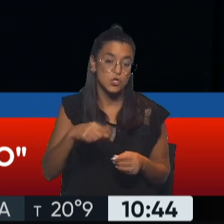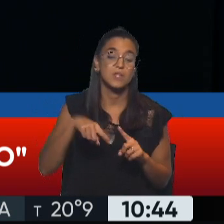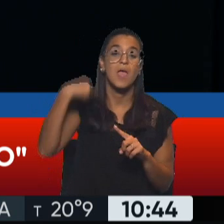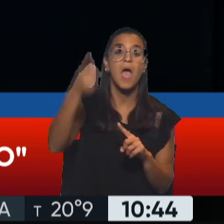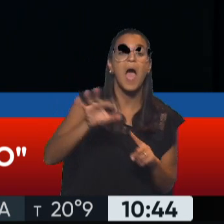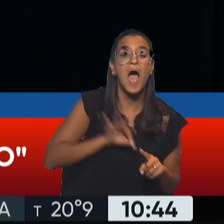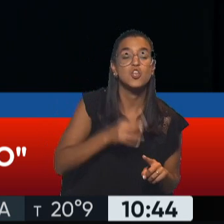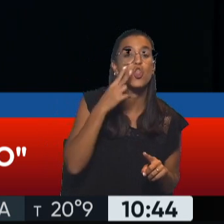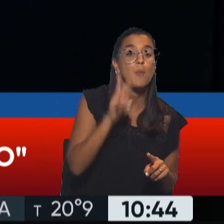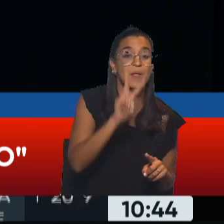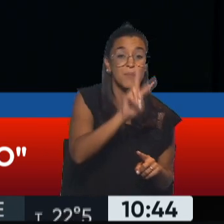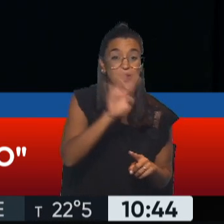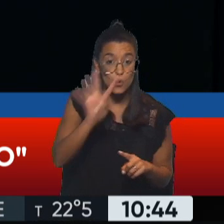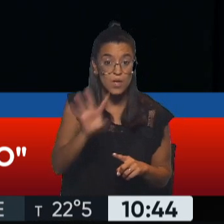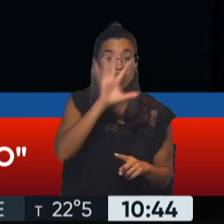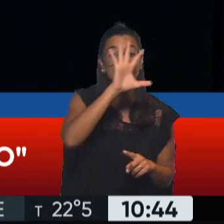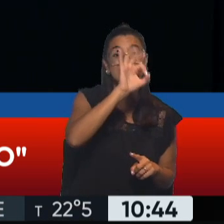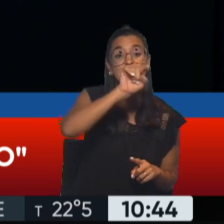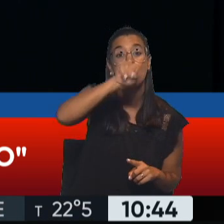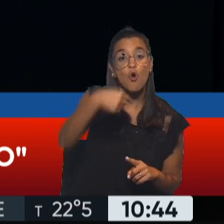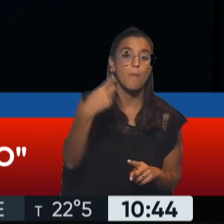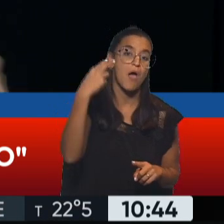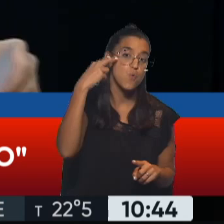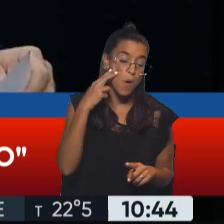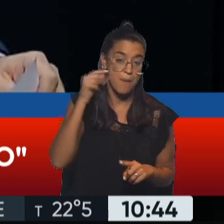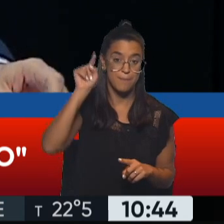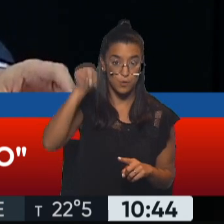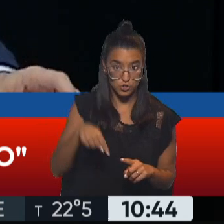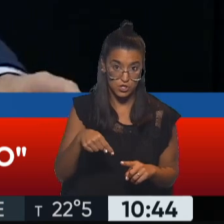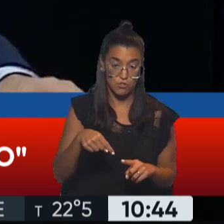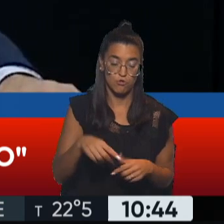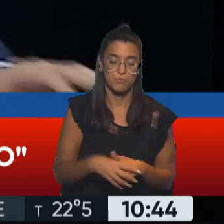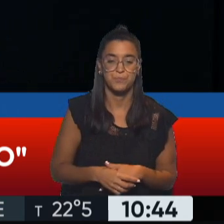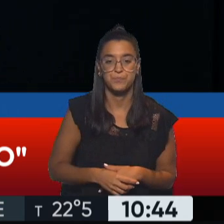año 2024 de 0,9%.